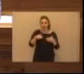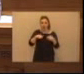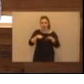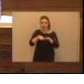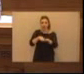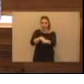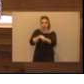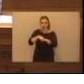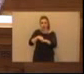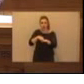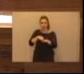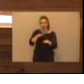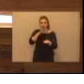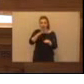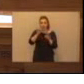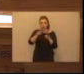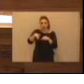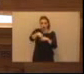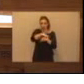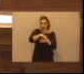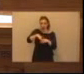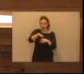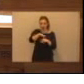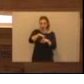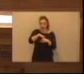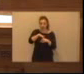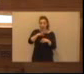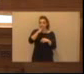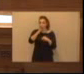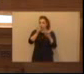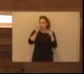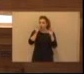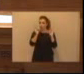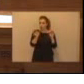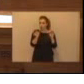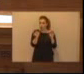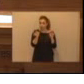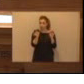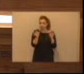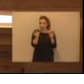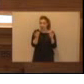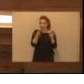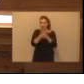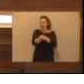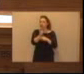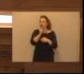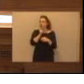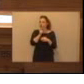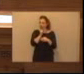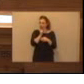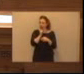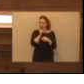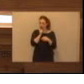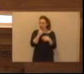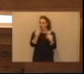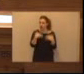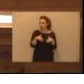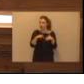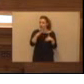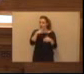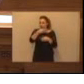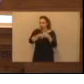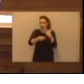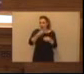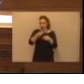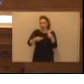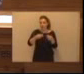actuar en una zona de especial conservación. Ello conllevaría una complejidad muy grande para realizar este